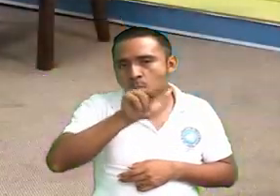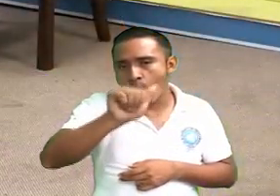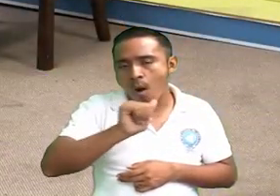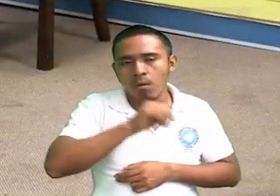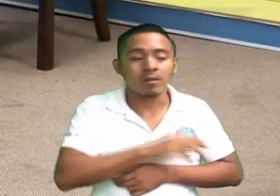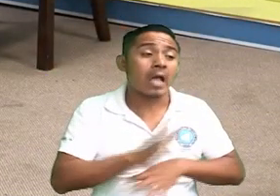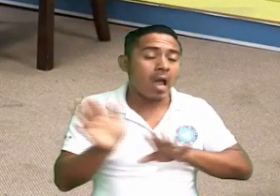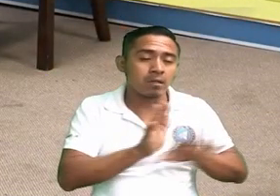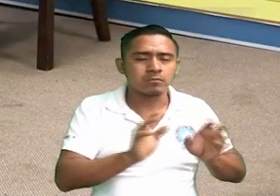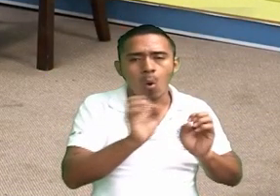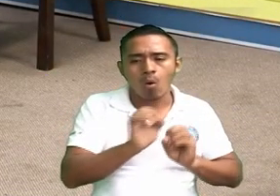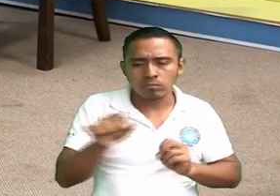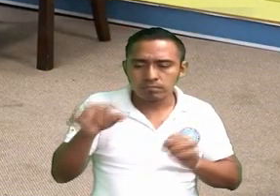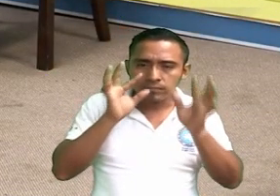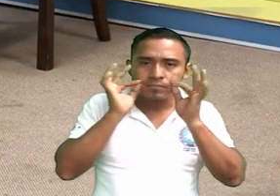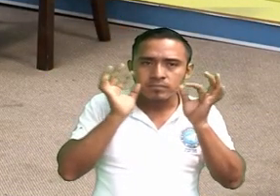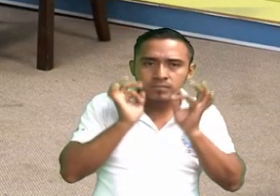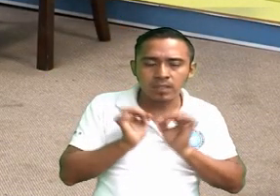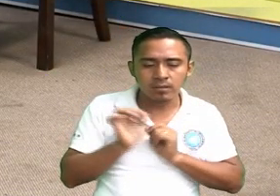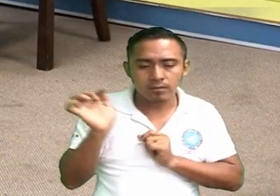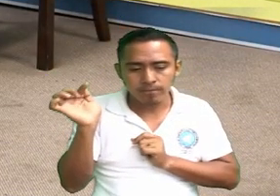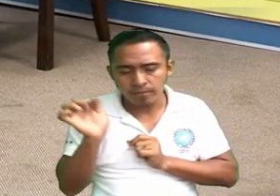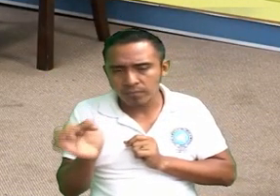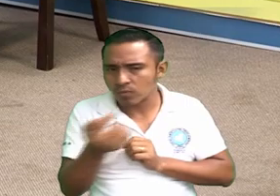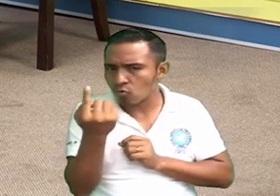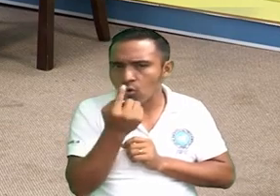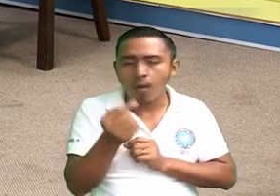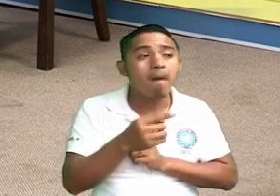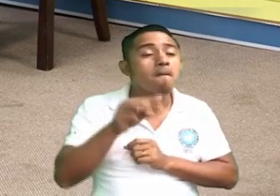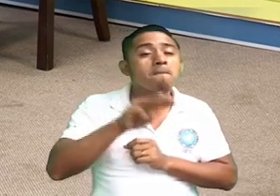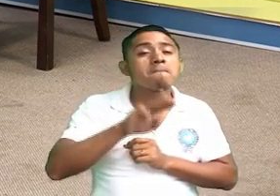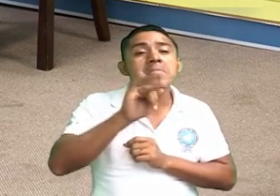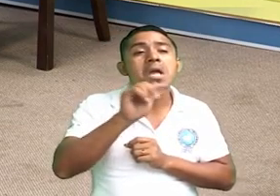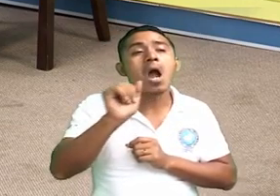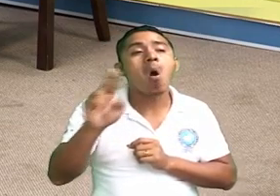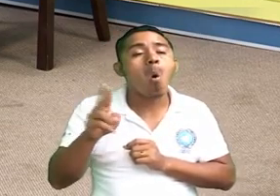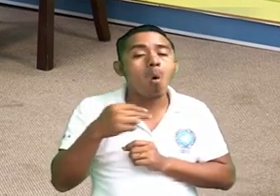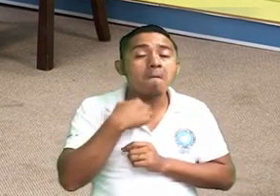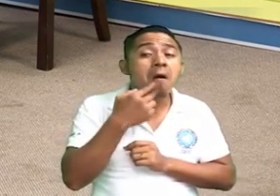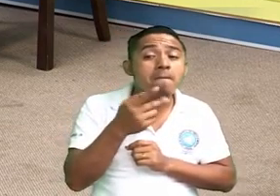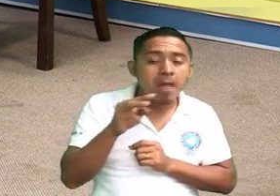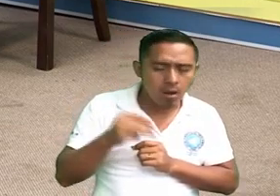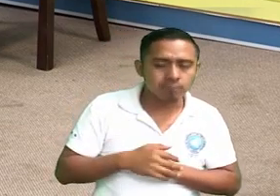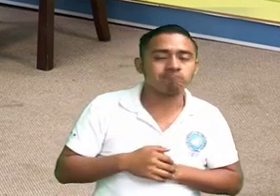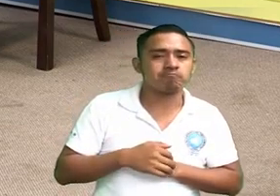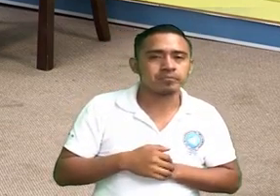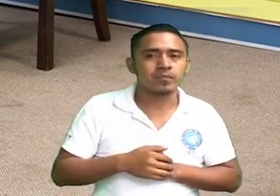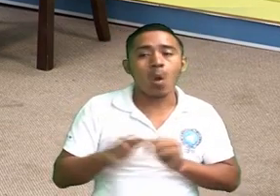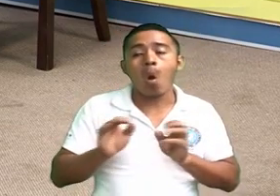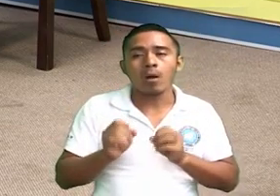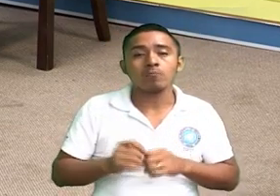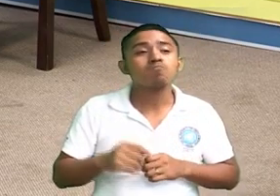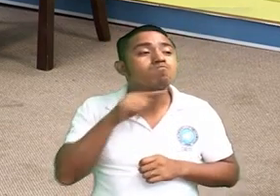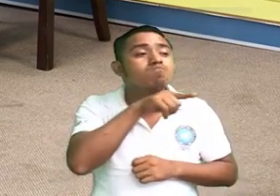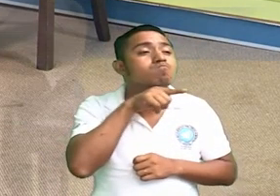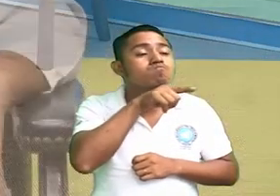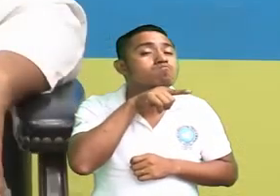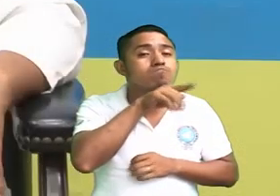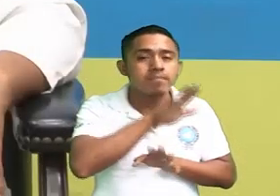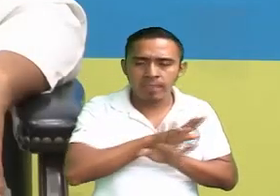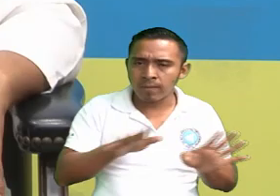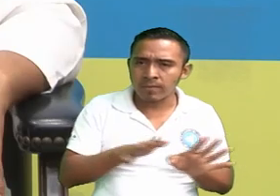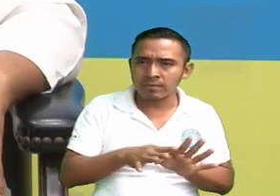por ejemplo, hay niños que en vez de decir la palabra, por ejemplo, dicen guaguau para referirse al perro, sí,